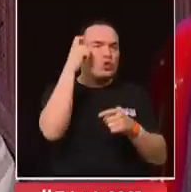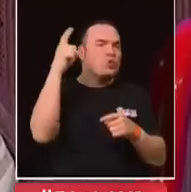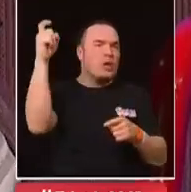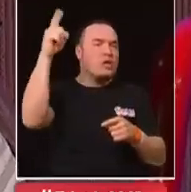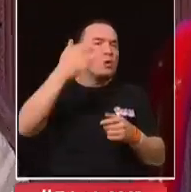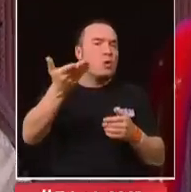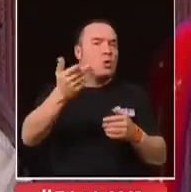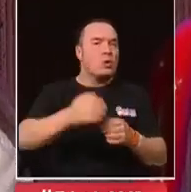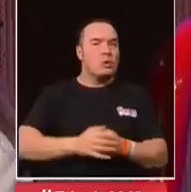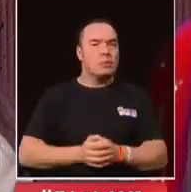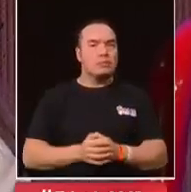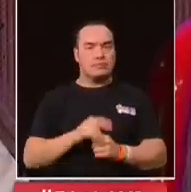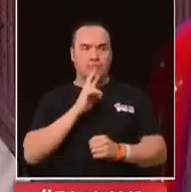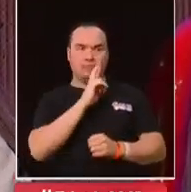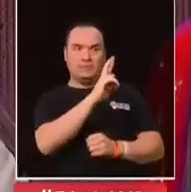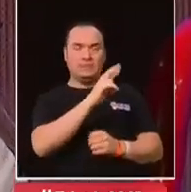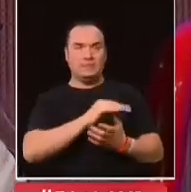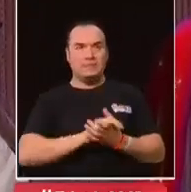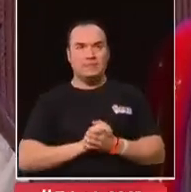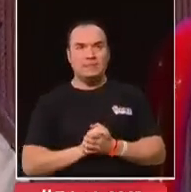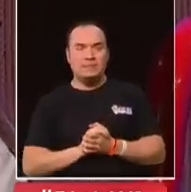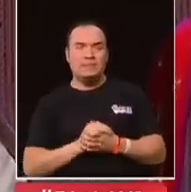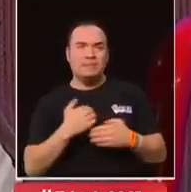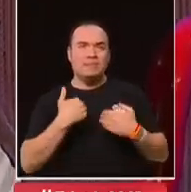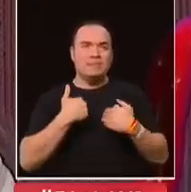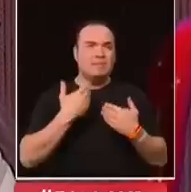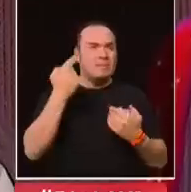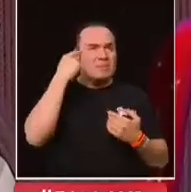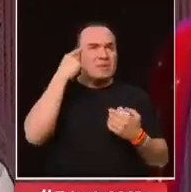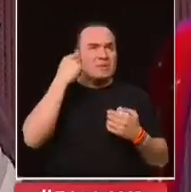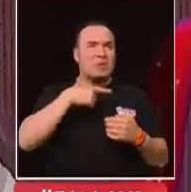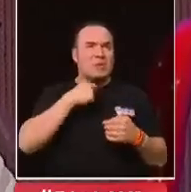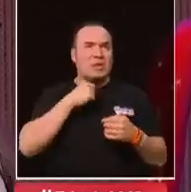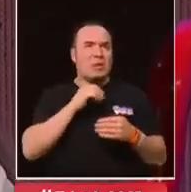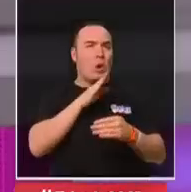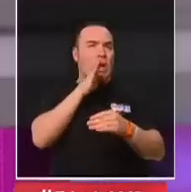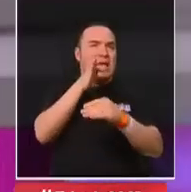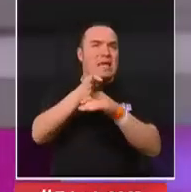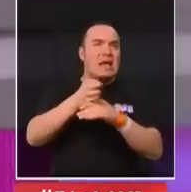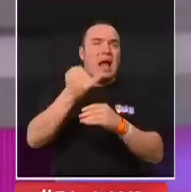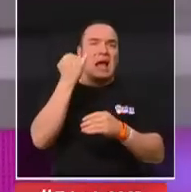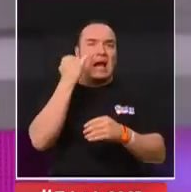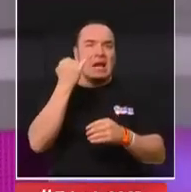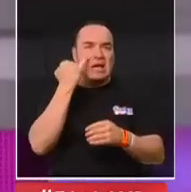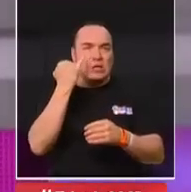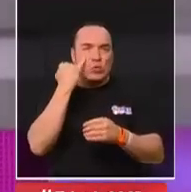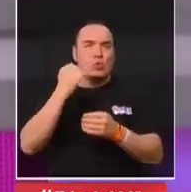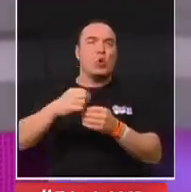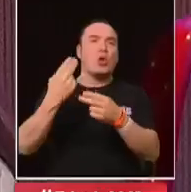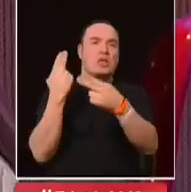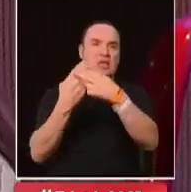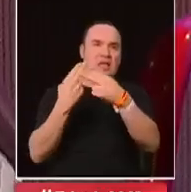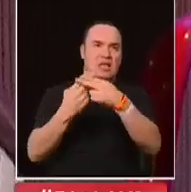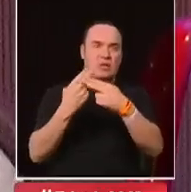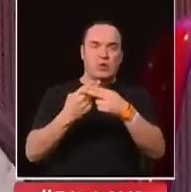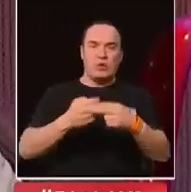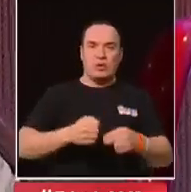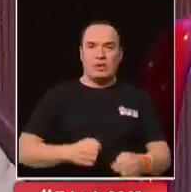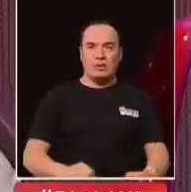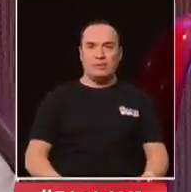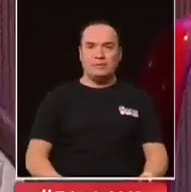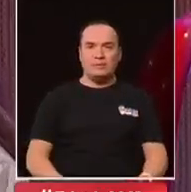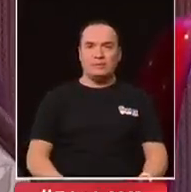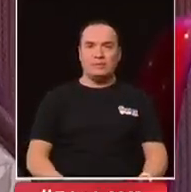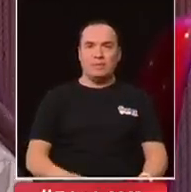sueño es... Creo que por ahora llegar al instituto, porque siempre hablo de llegar al instituto y ya me queda...